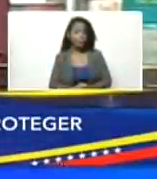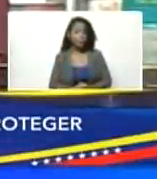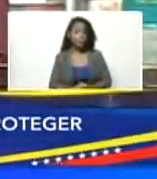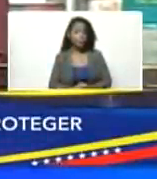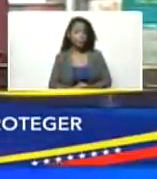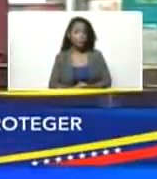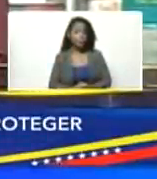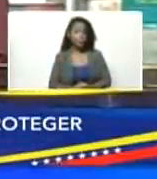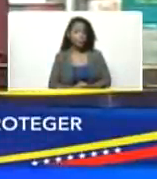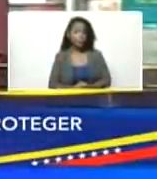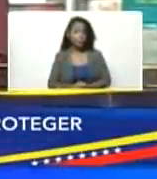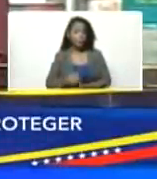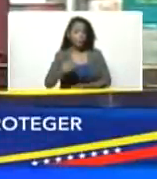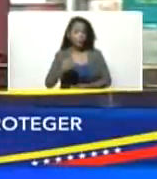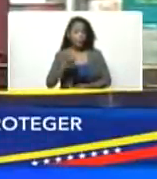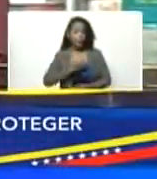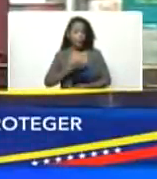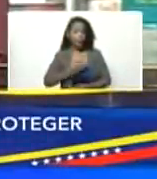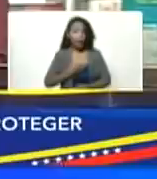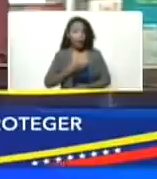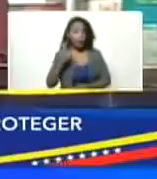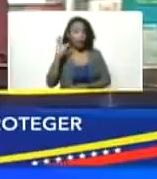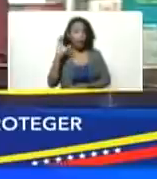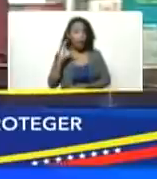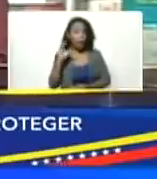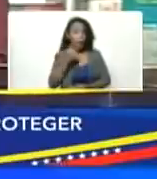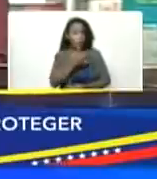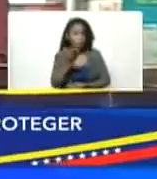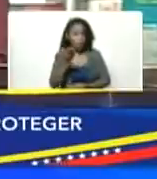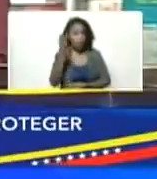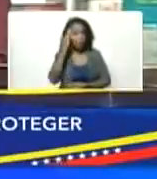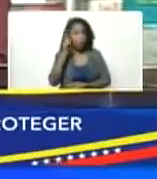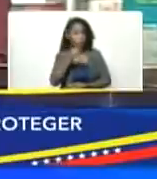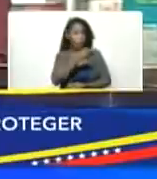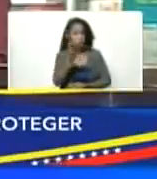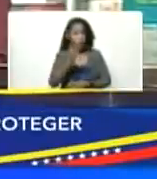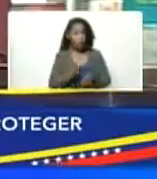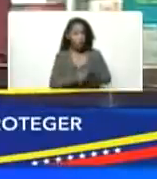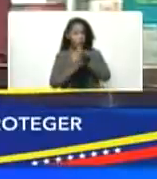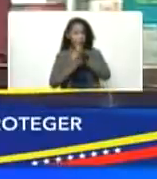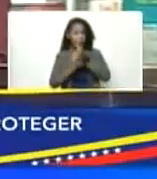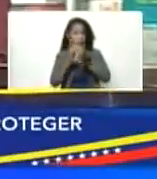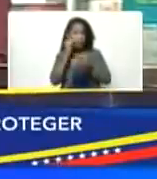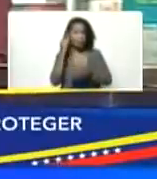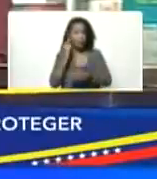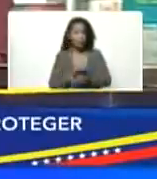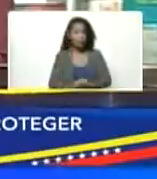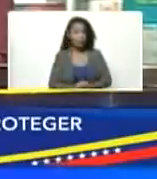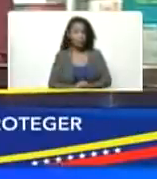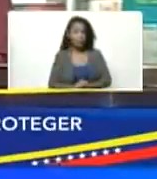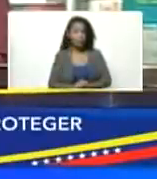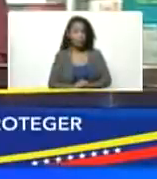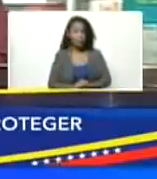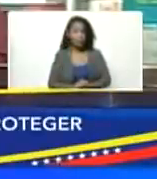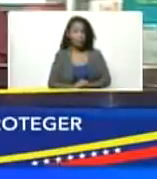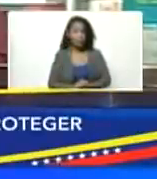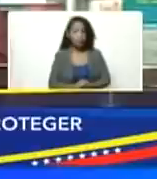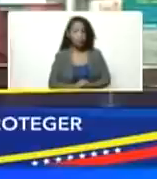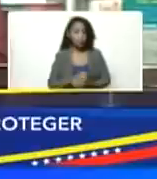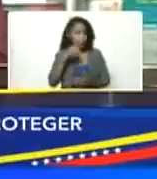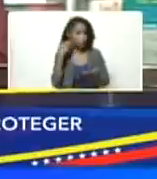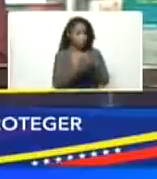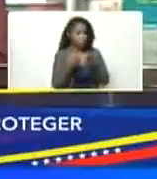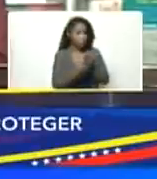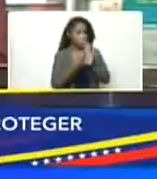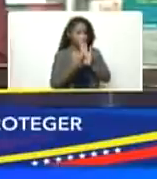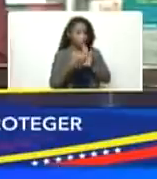Carmen Teresa Meléndez, Nahum Fernández. Ustedes se dan cuenta, ustedes que son líderes y lideresas. ¿Te estás dando cuenta,